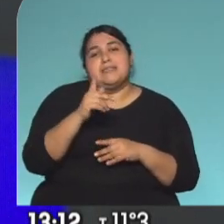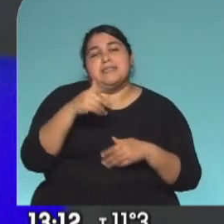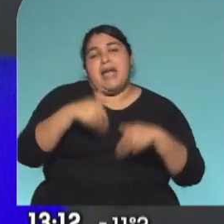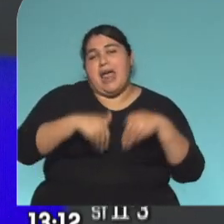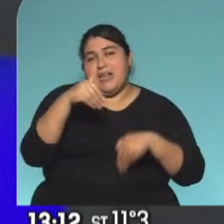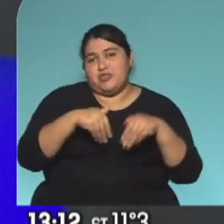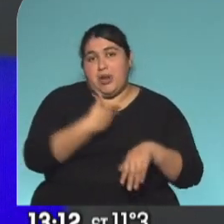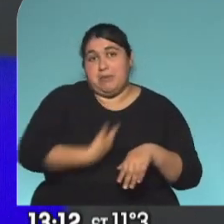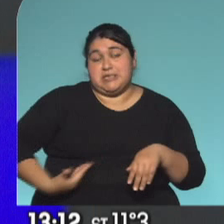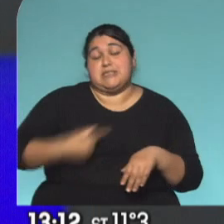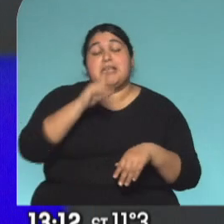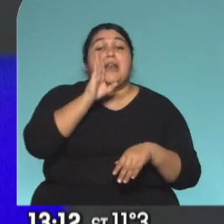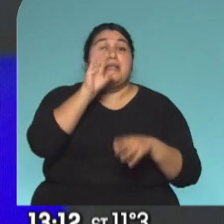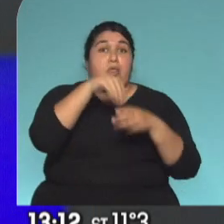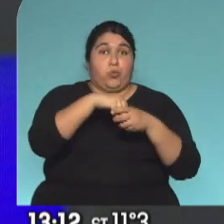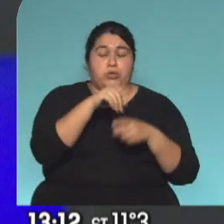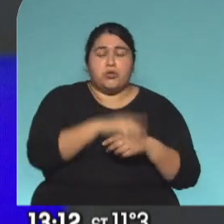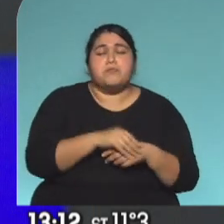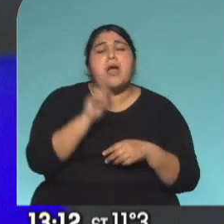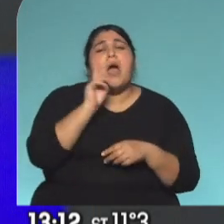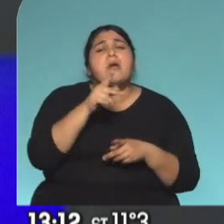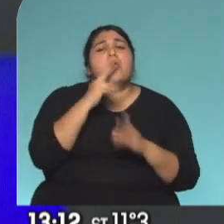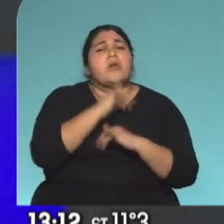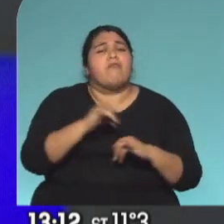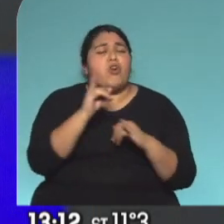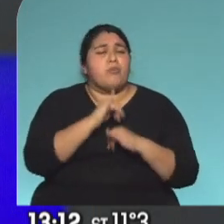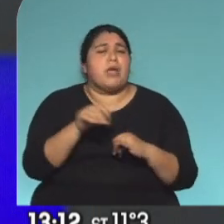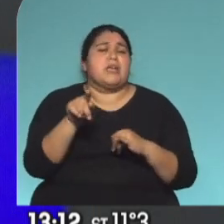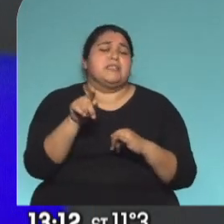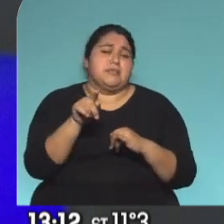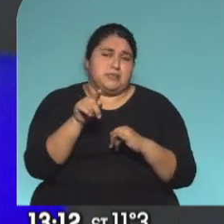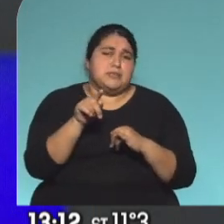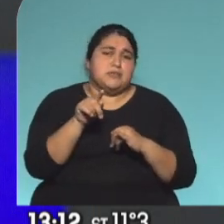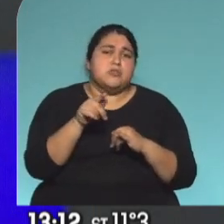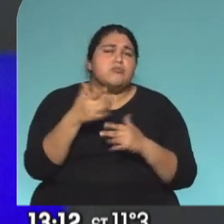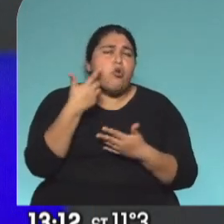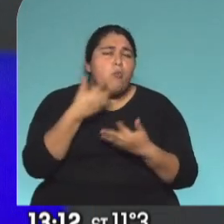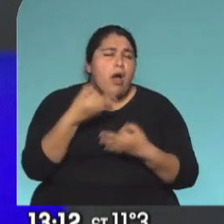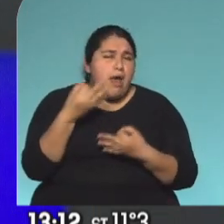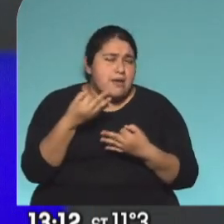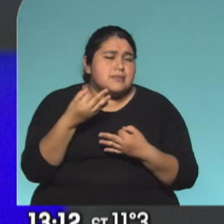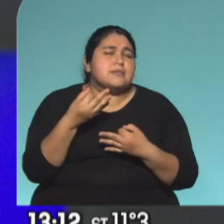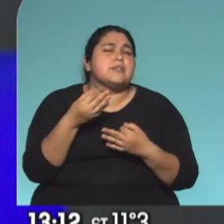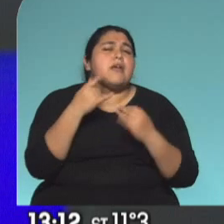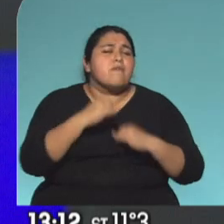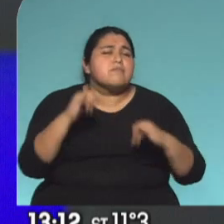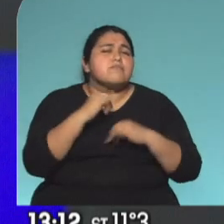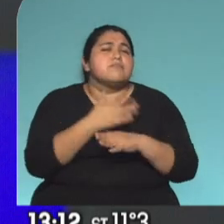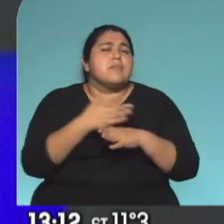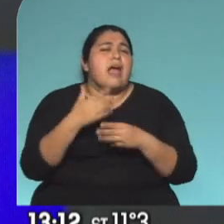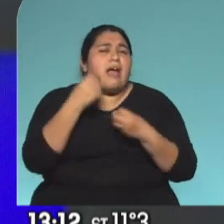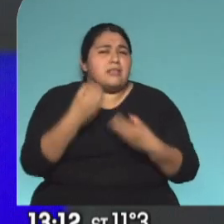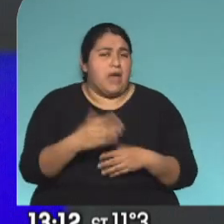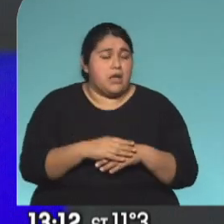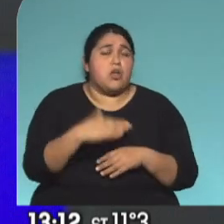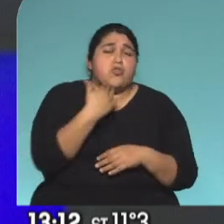en Estados Unidos. Vamos a compartir un informe donde se evalúa cómo está yendo la campaña, más allá de que obviamente todavía no se